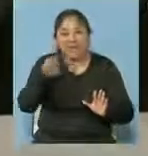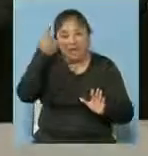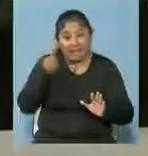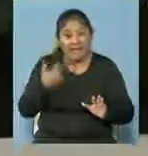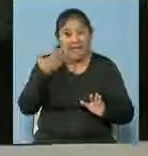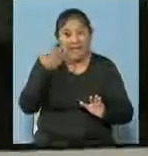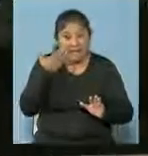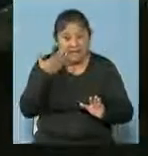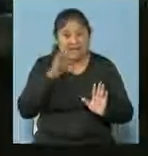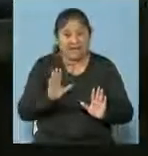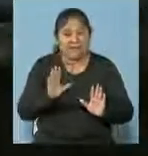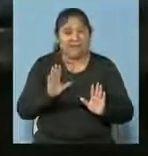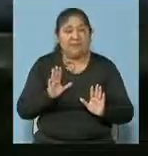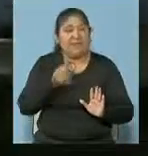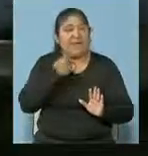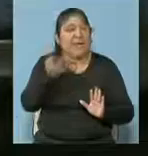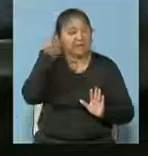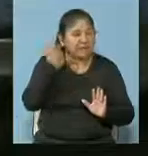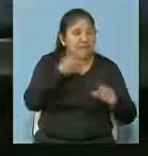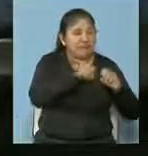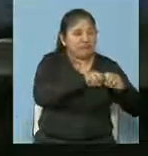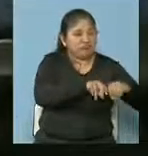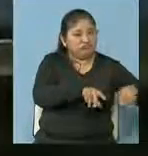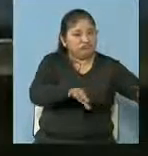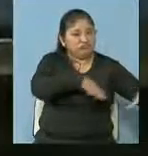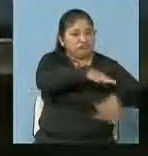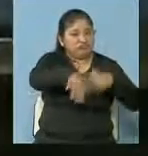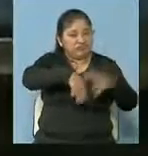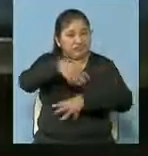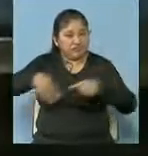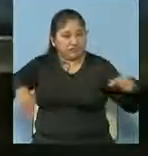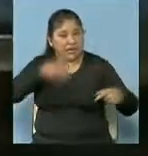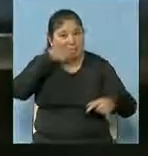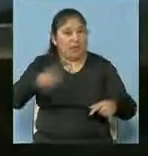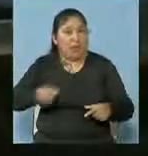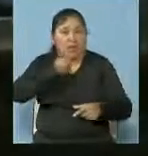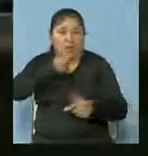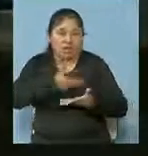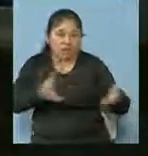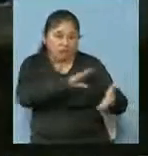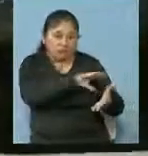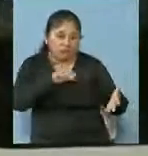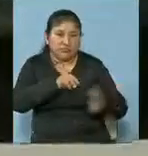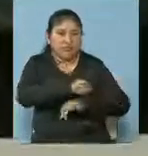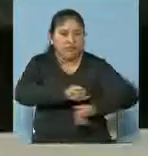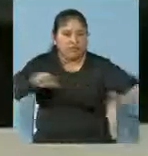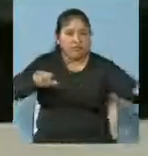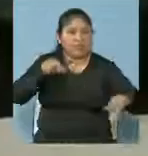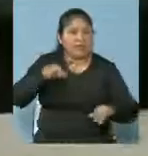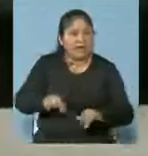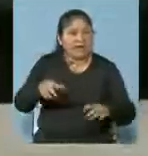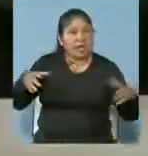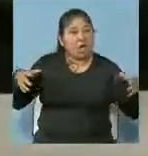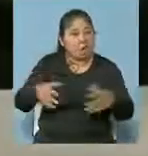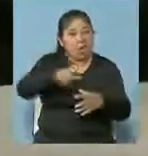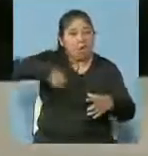que hubo un trascendido, después se transformó esto en una información periodística, donde actuó la comisaría 46,